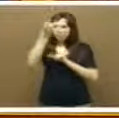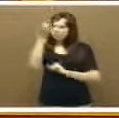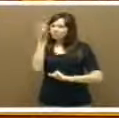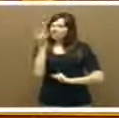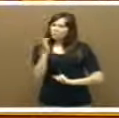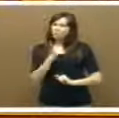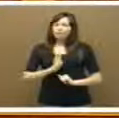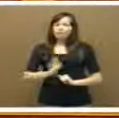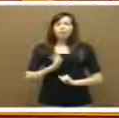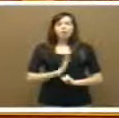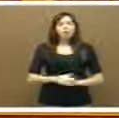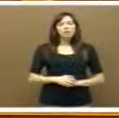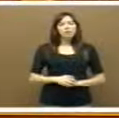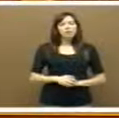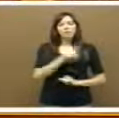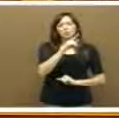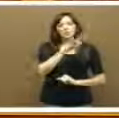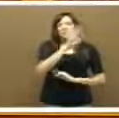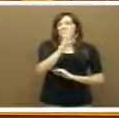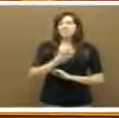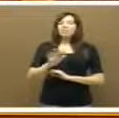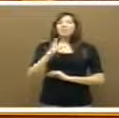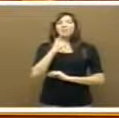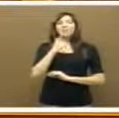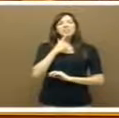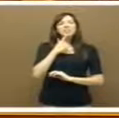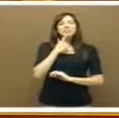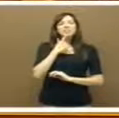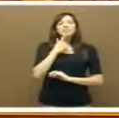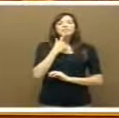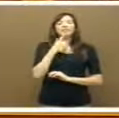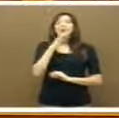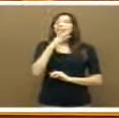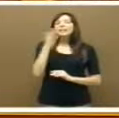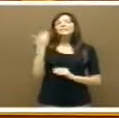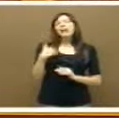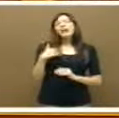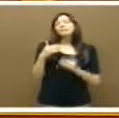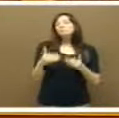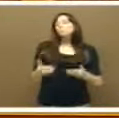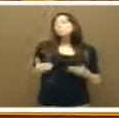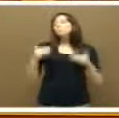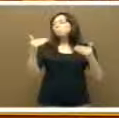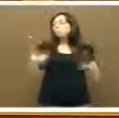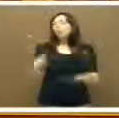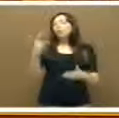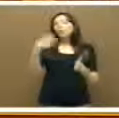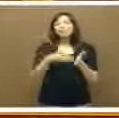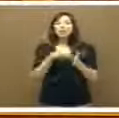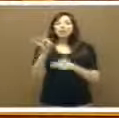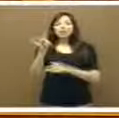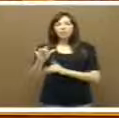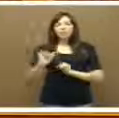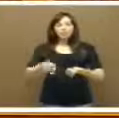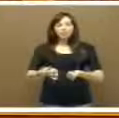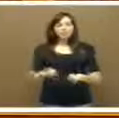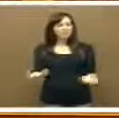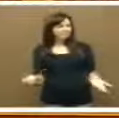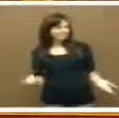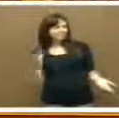de querer camuflar ese éxito y decir que van a entrar en el 2015? También estoy